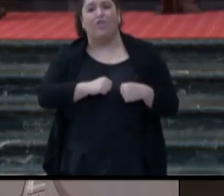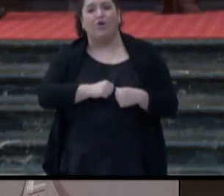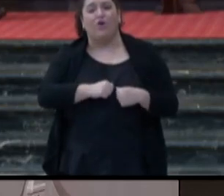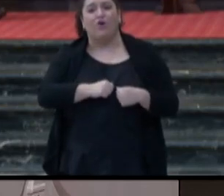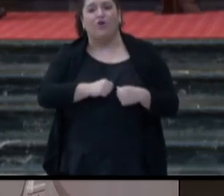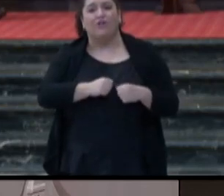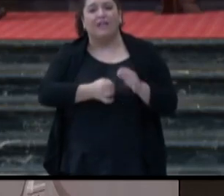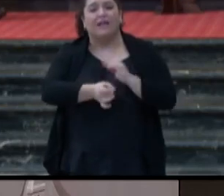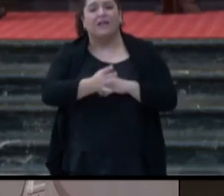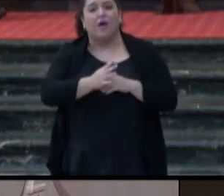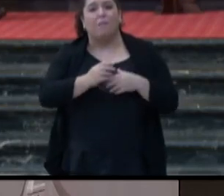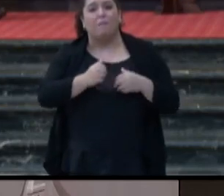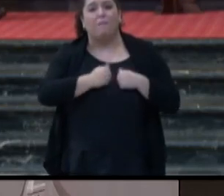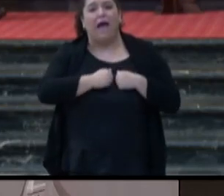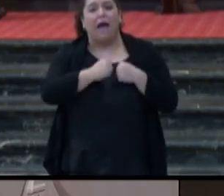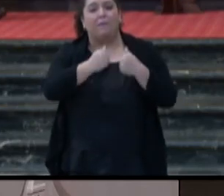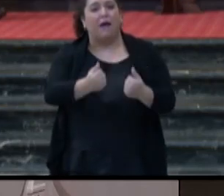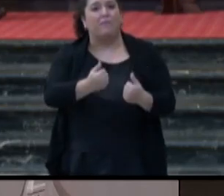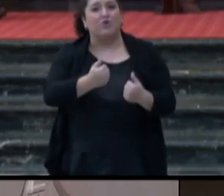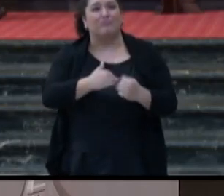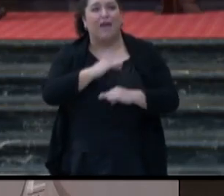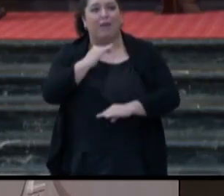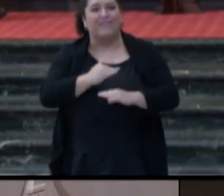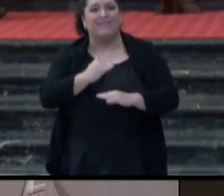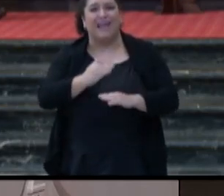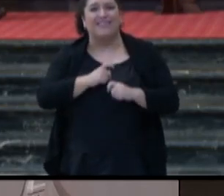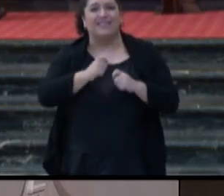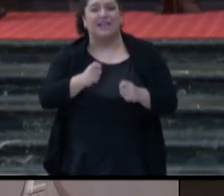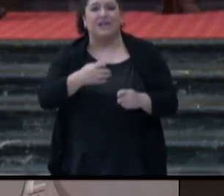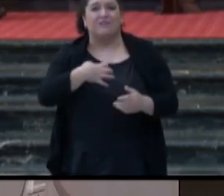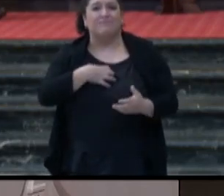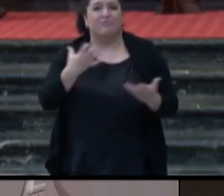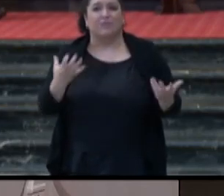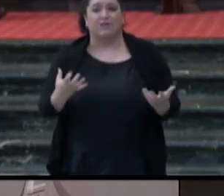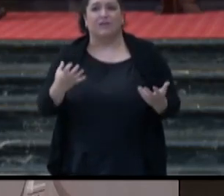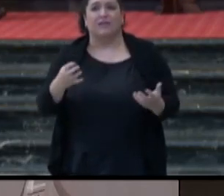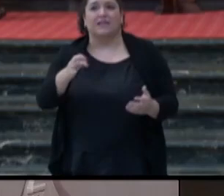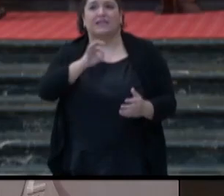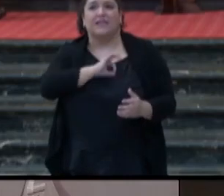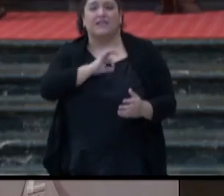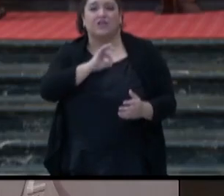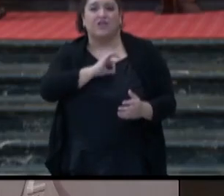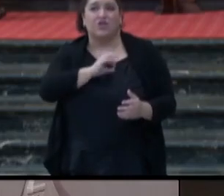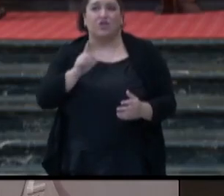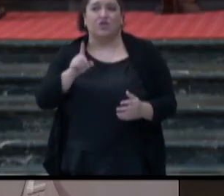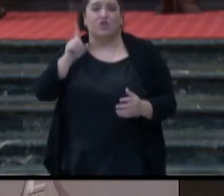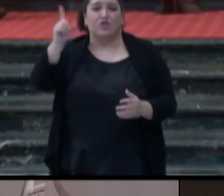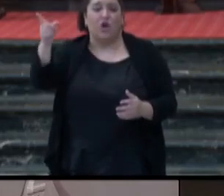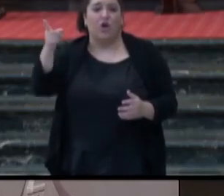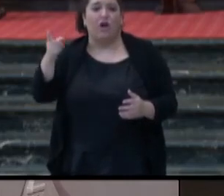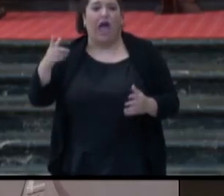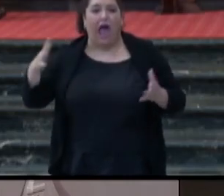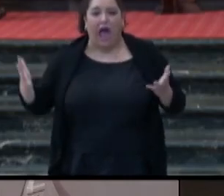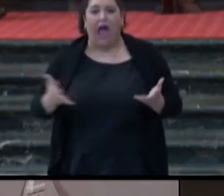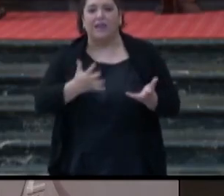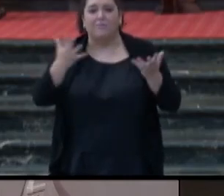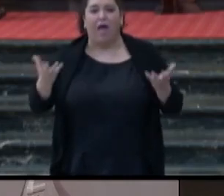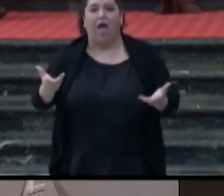amar pero soy incapaz si Dios no me está continuamente alentando